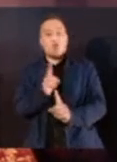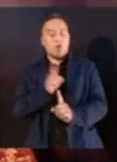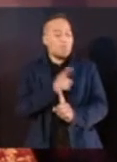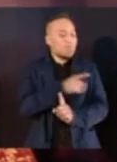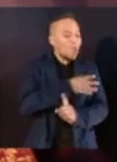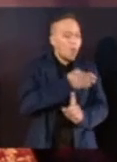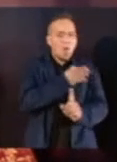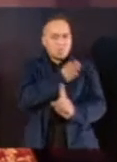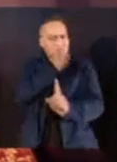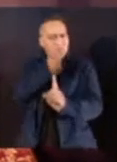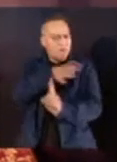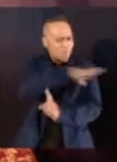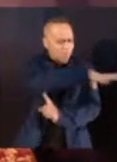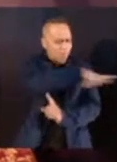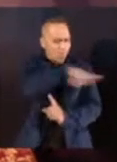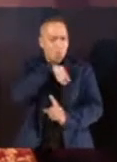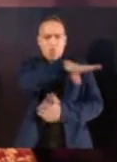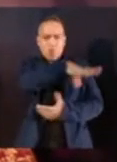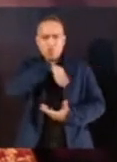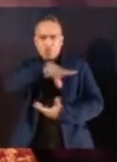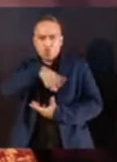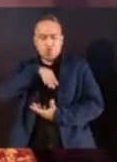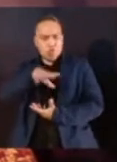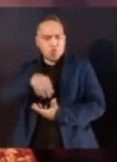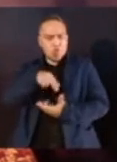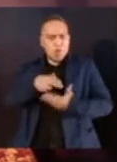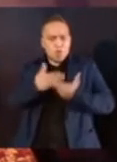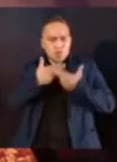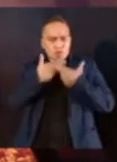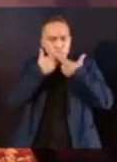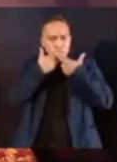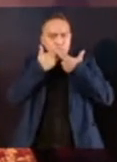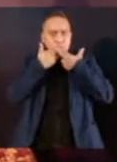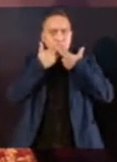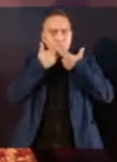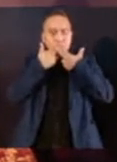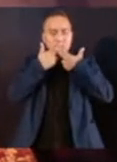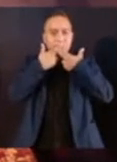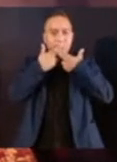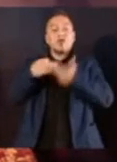Y es en los últimos años, cuando ya habíamos perdido